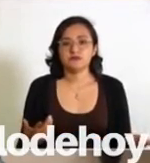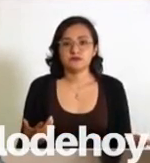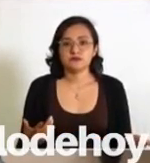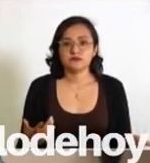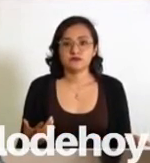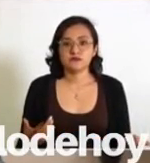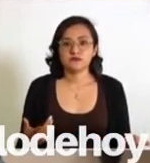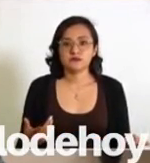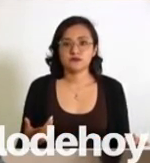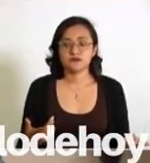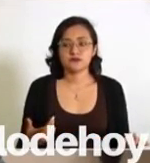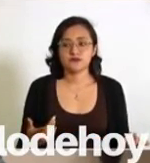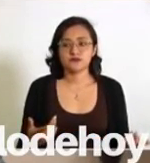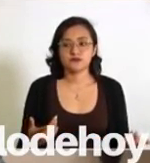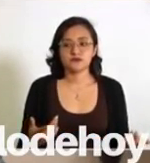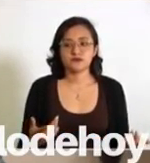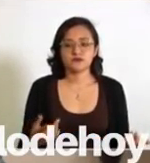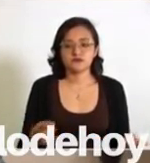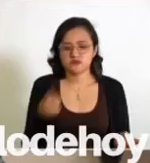sicarios